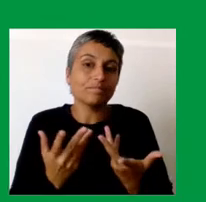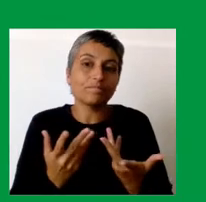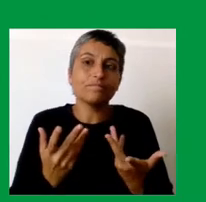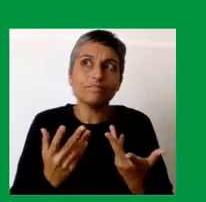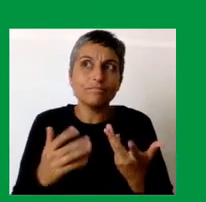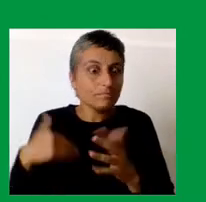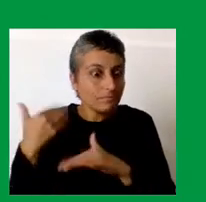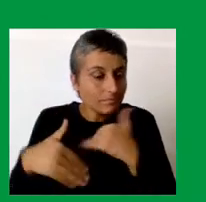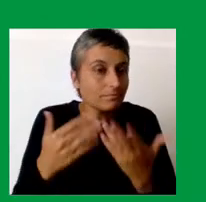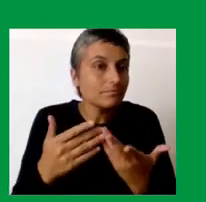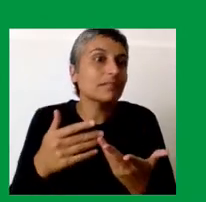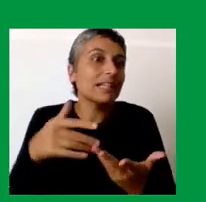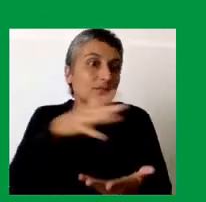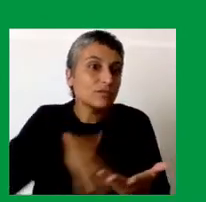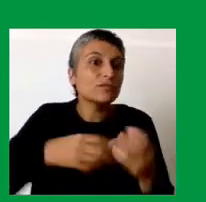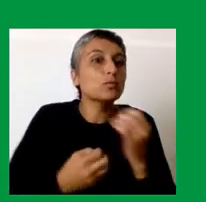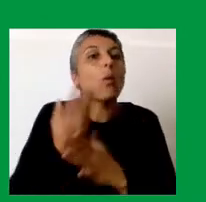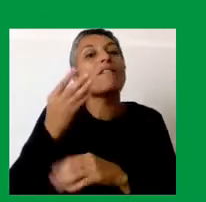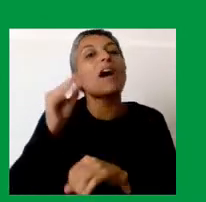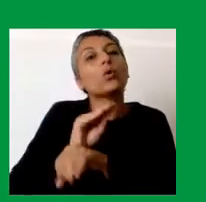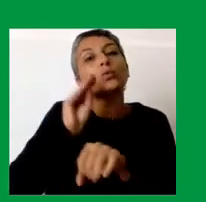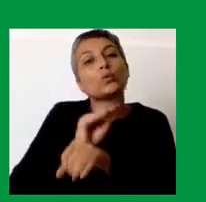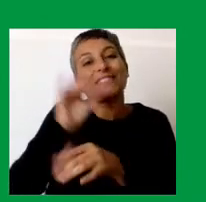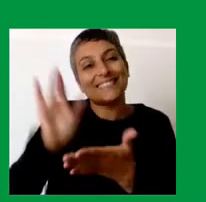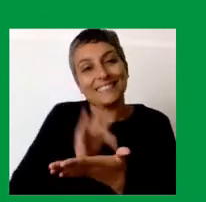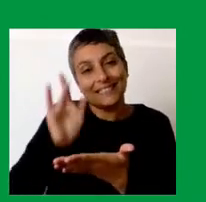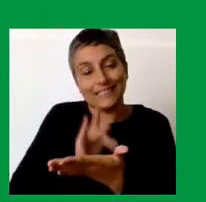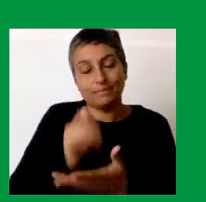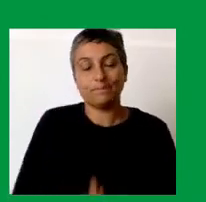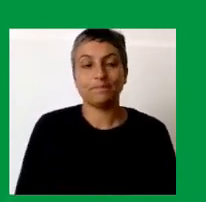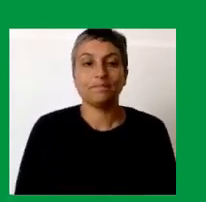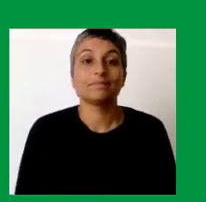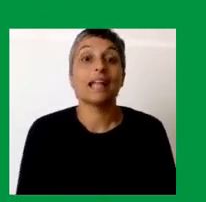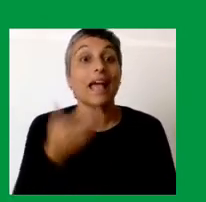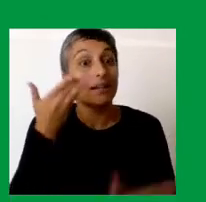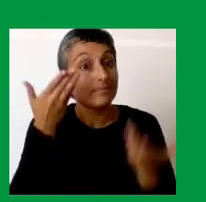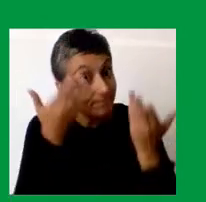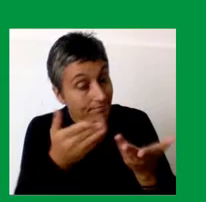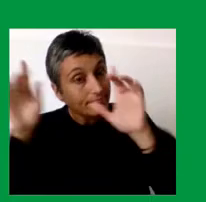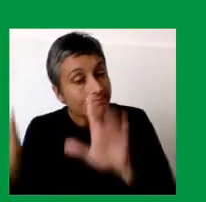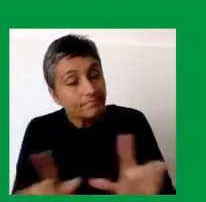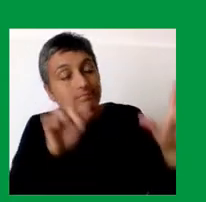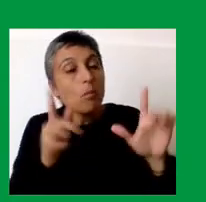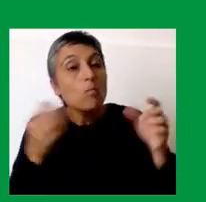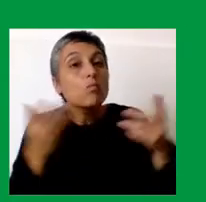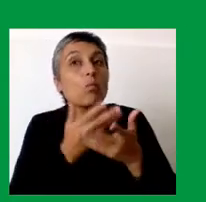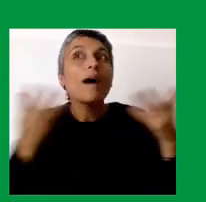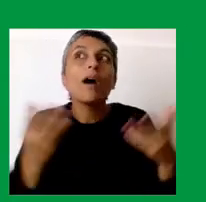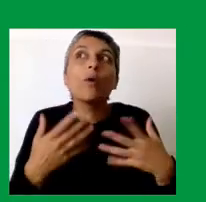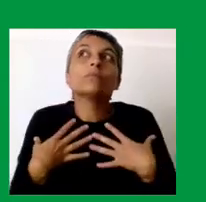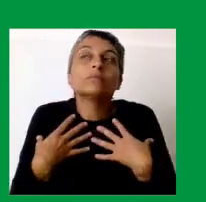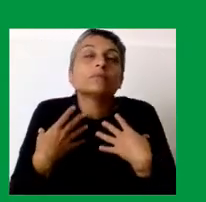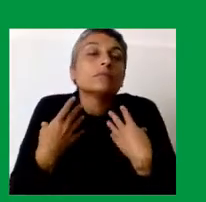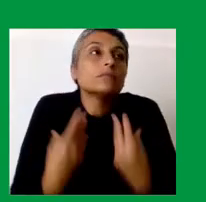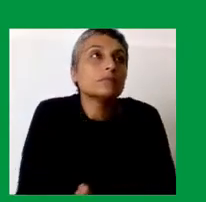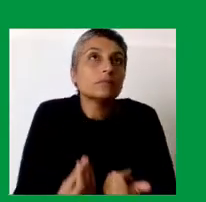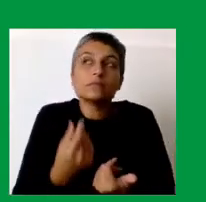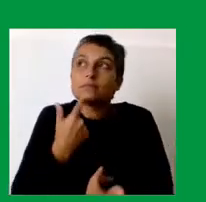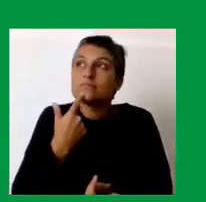fluida en esta cultura digital. Y estas imágenes muestran eso, algo de cómo nos sentimos cuando, por